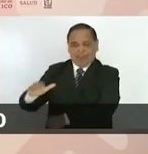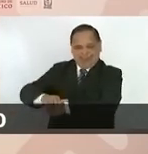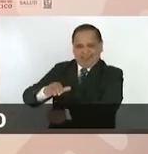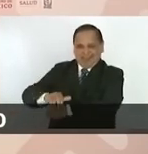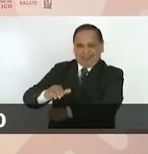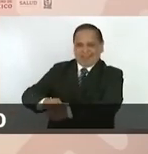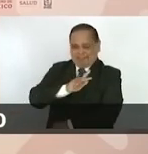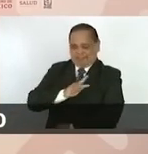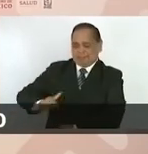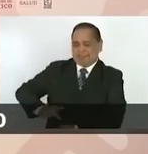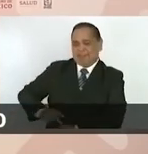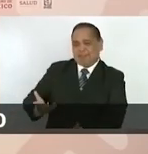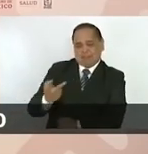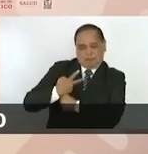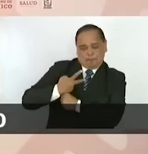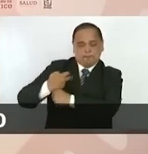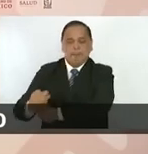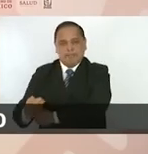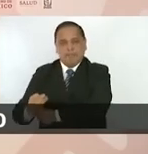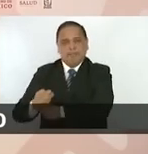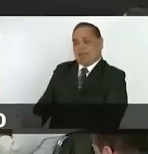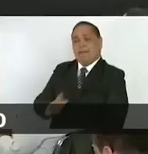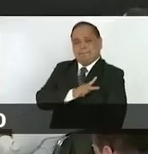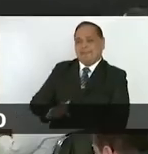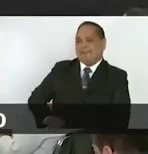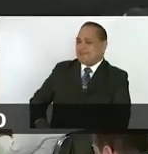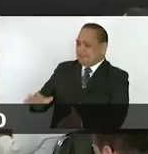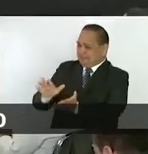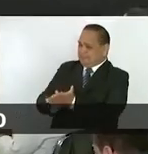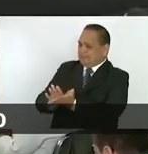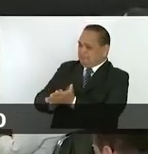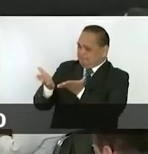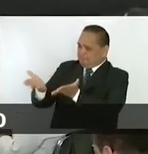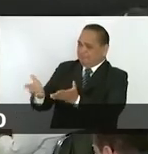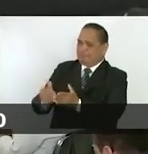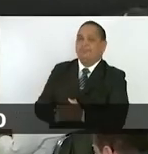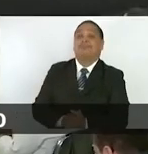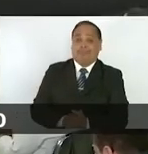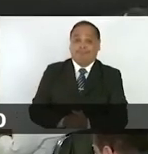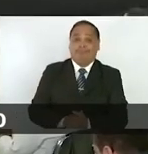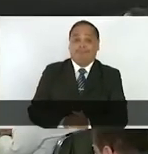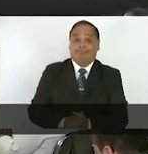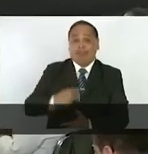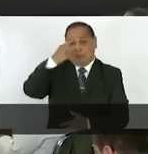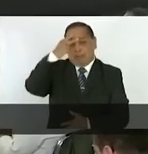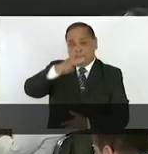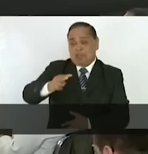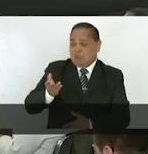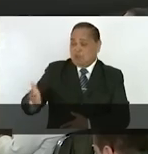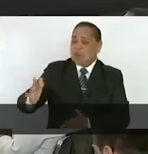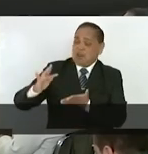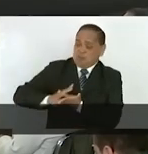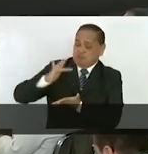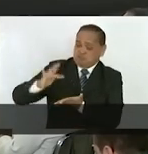que esperar unos años pero para hacer un primer análisis sí que sí que en política en historia